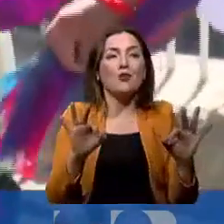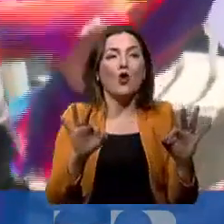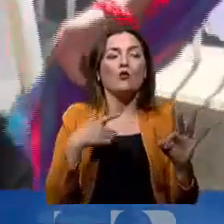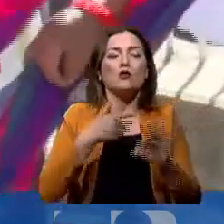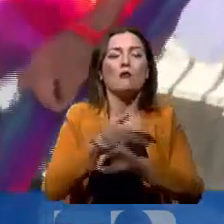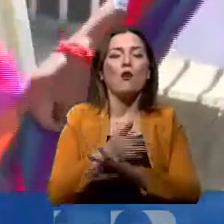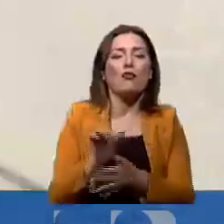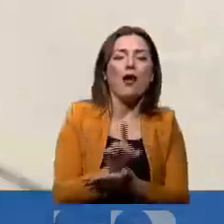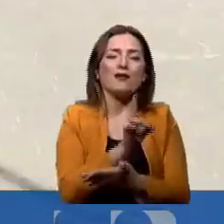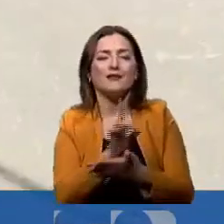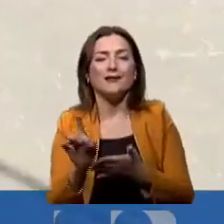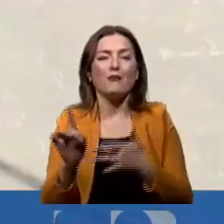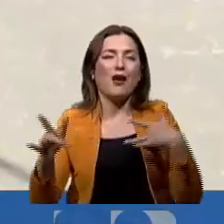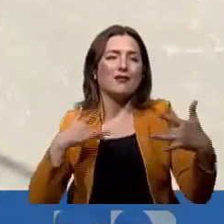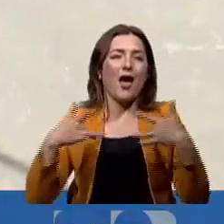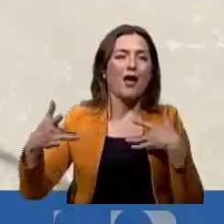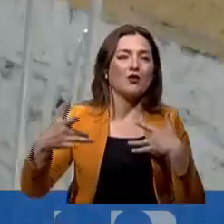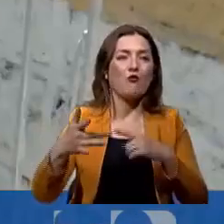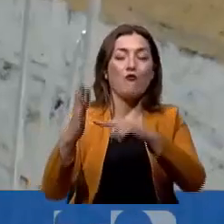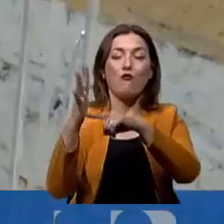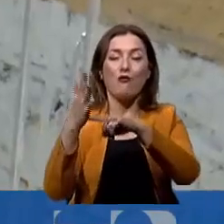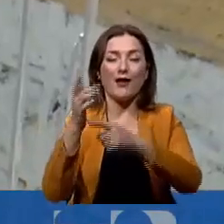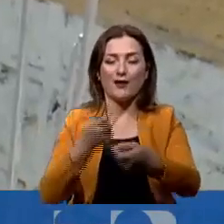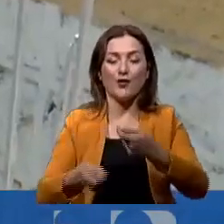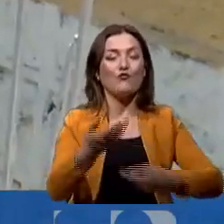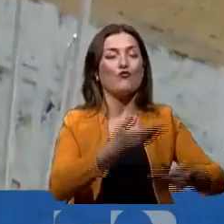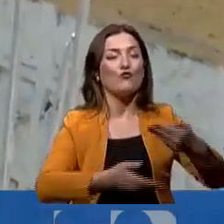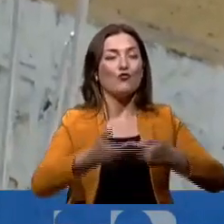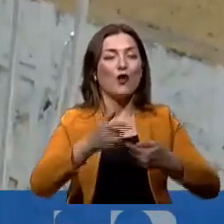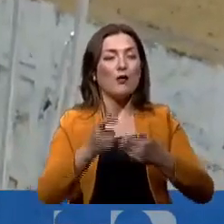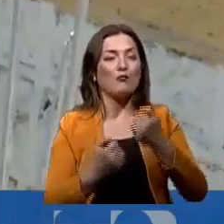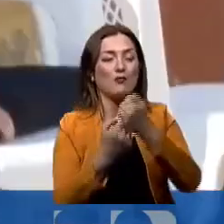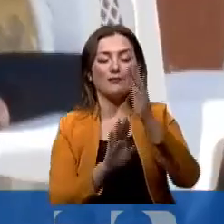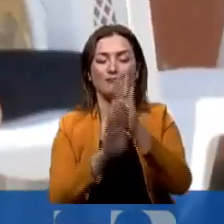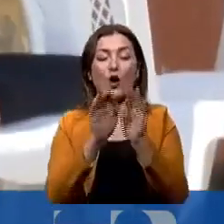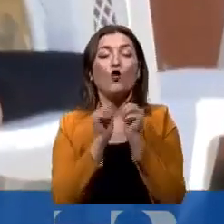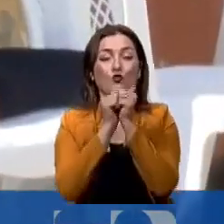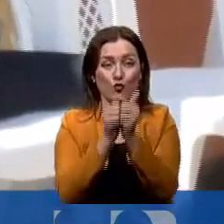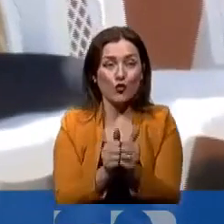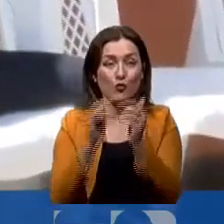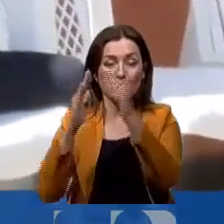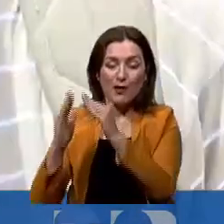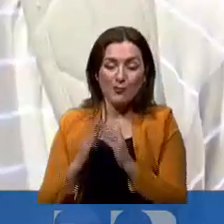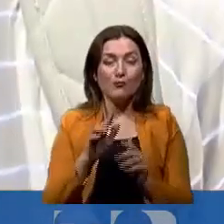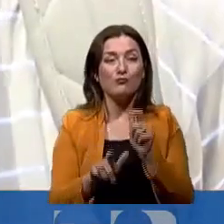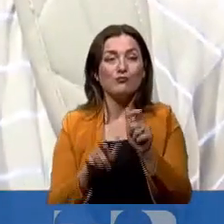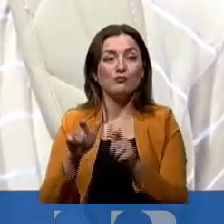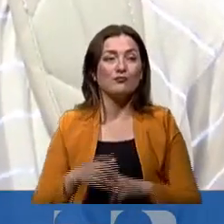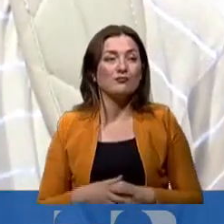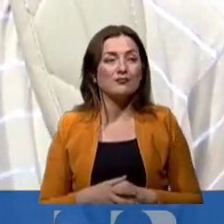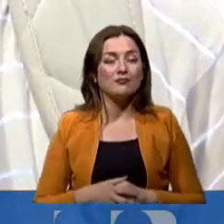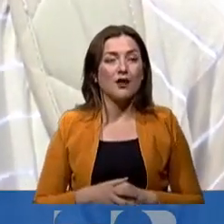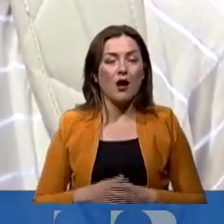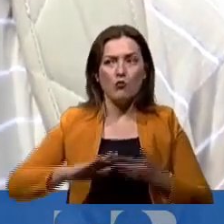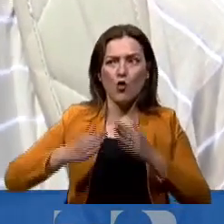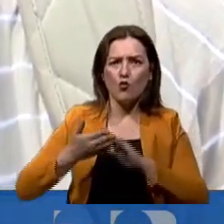show artístico y una feria comercial. Todo esto con el fin de fomentar la unión entre vecinos del sector. Y despertar